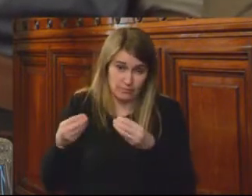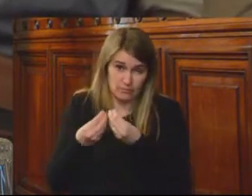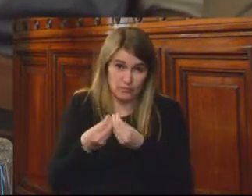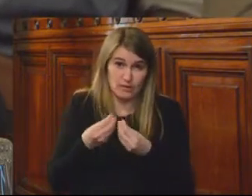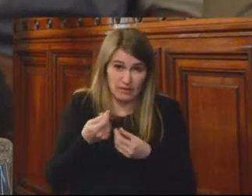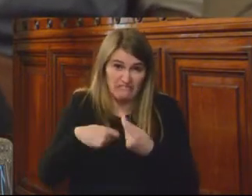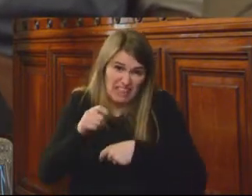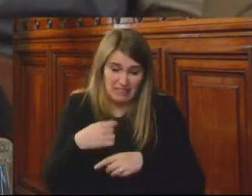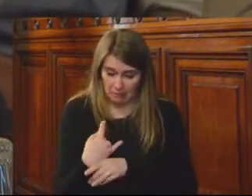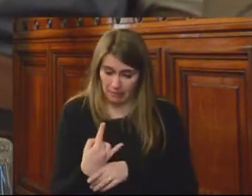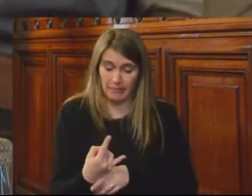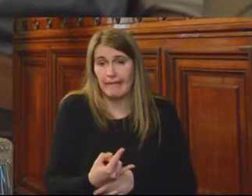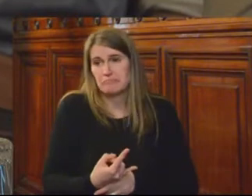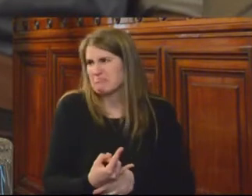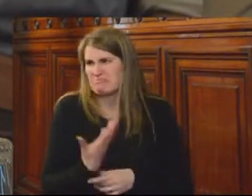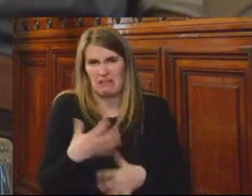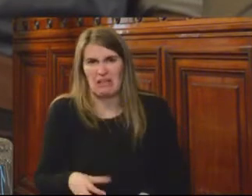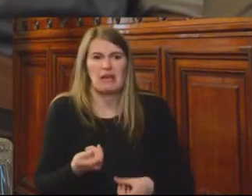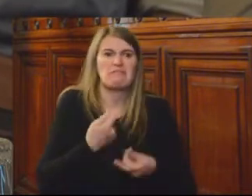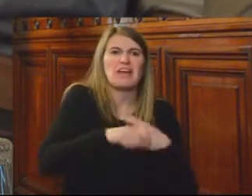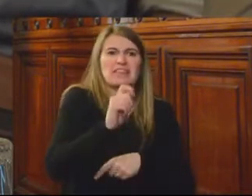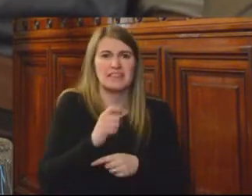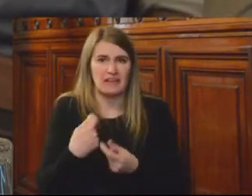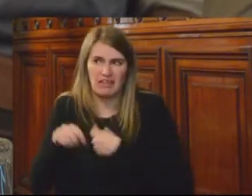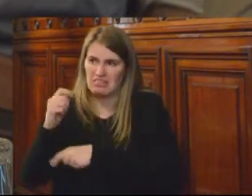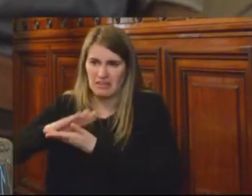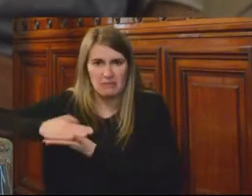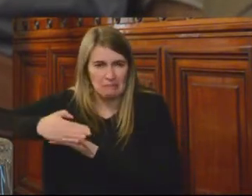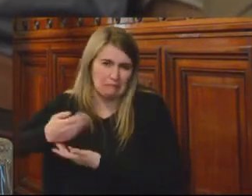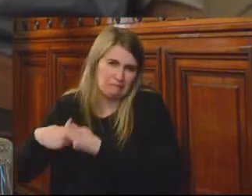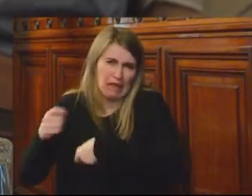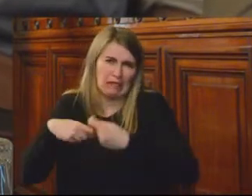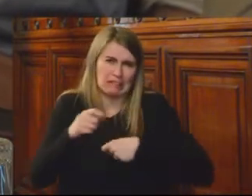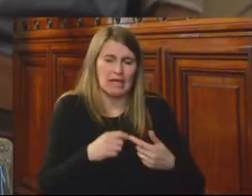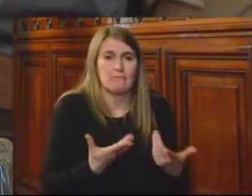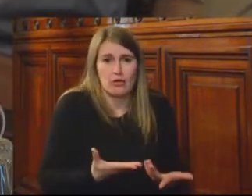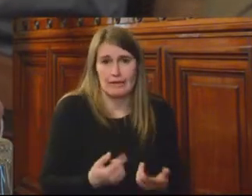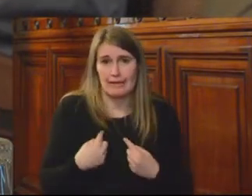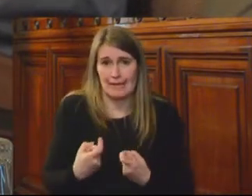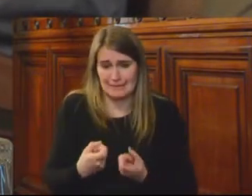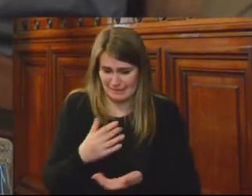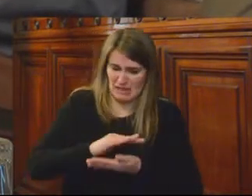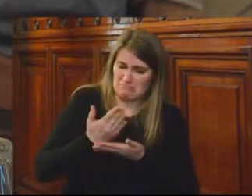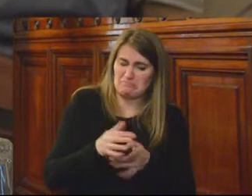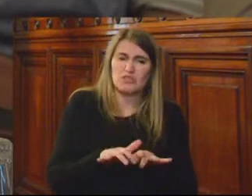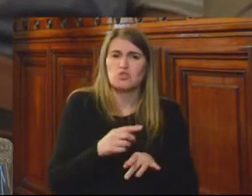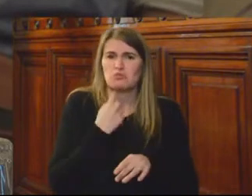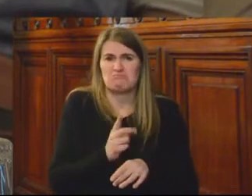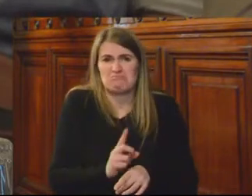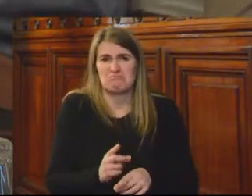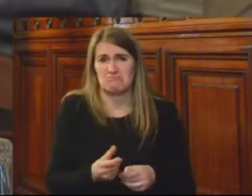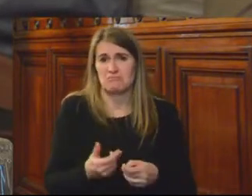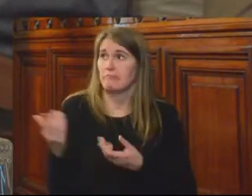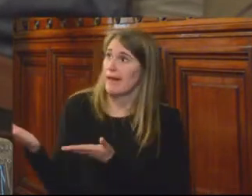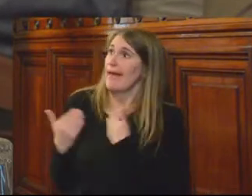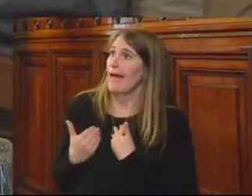venden laptops, se venden tablets, canaimas, y por supuesto, pues porque no tienen, o en muchísimos casos, estos propios alumnos que se les regala